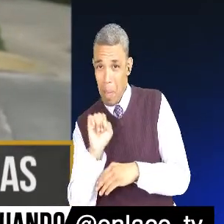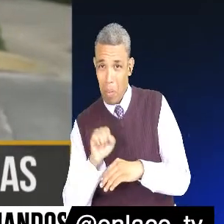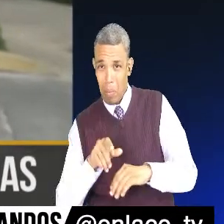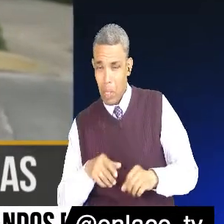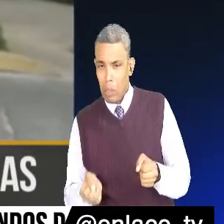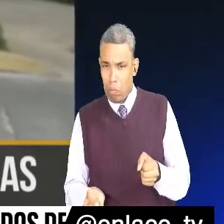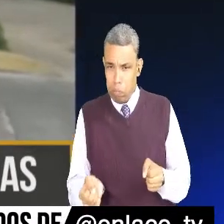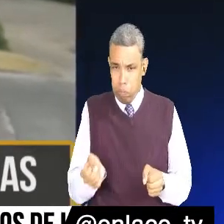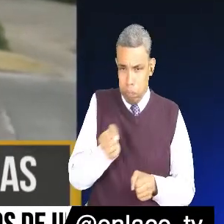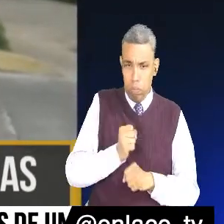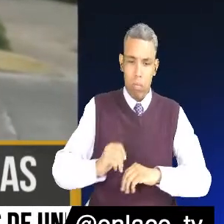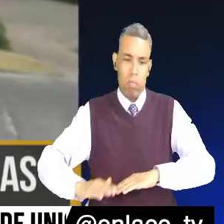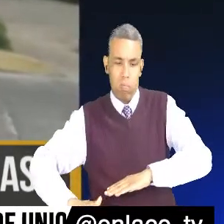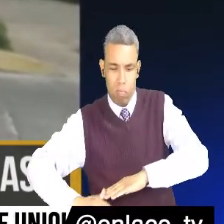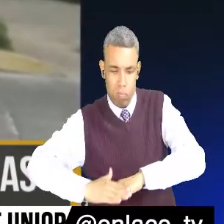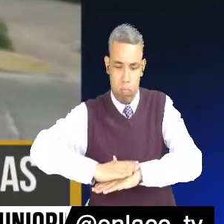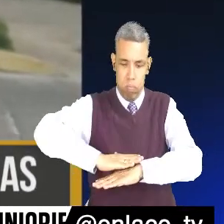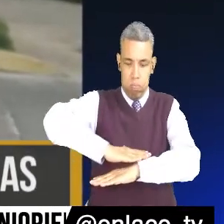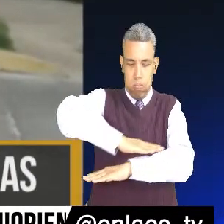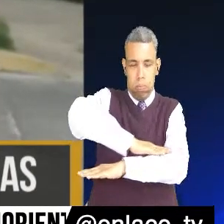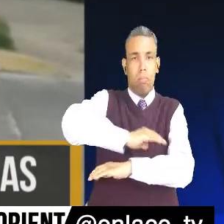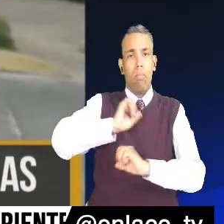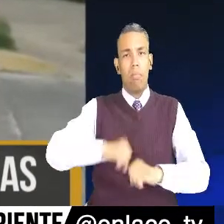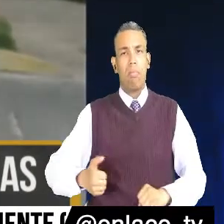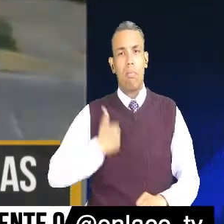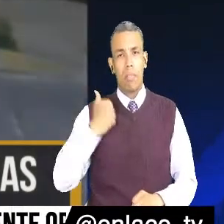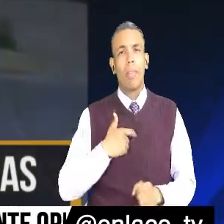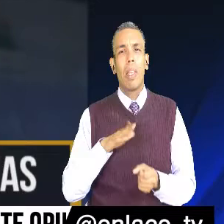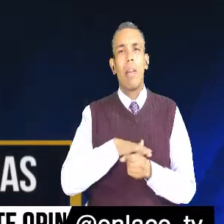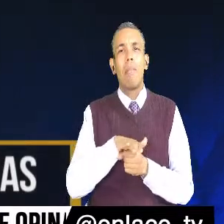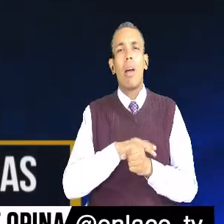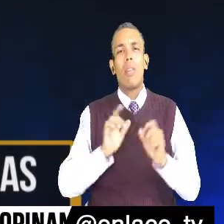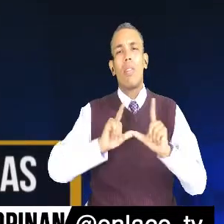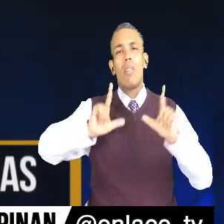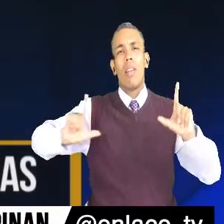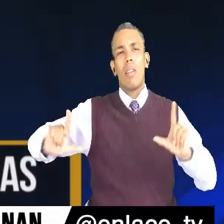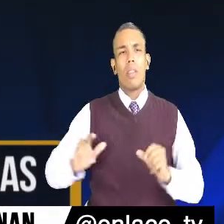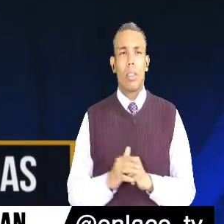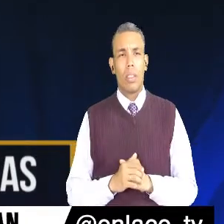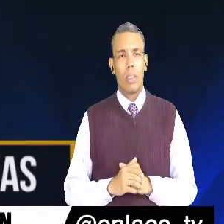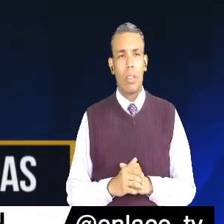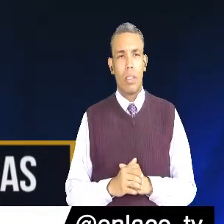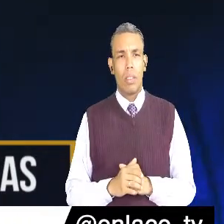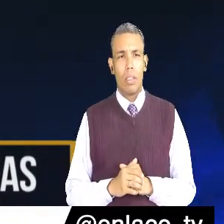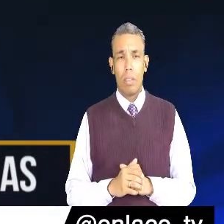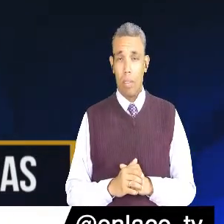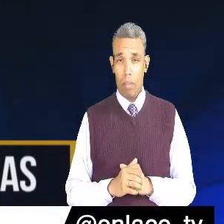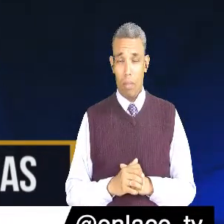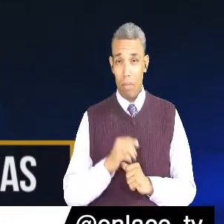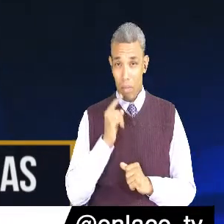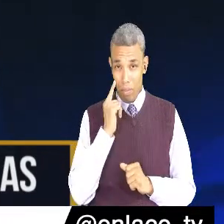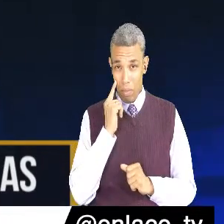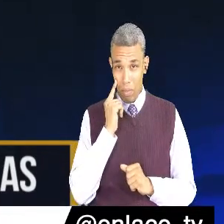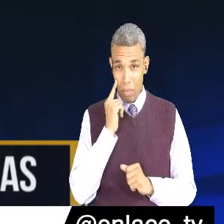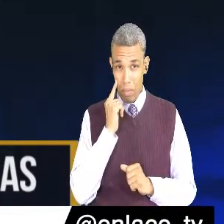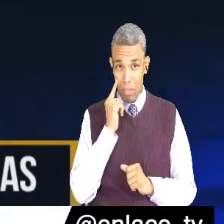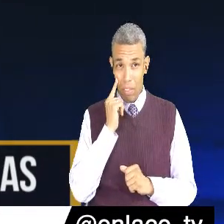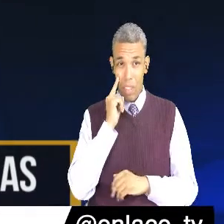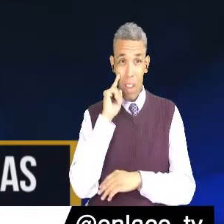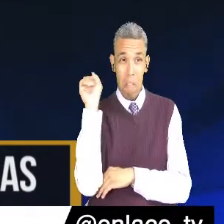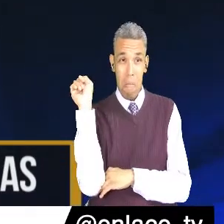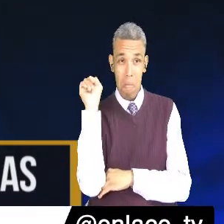edificio ubicado en la calle 73 con carrera 24 del barrio La Libertad. No bastando con esto, la imagen muestra cómo la camioneta